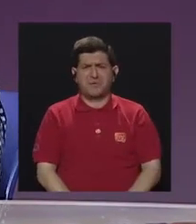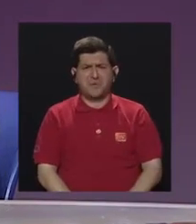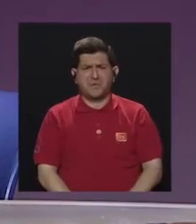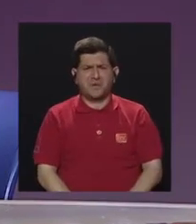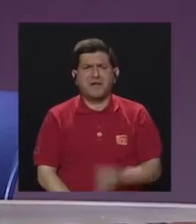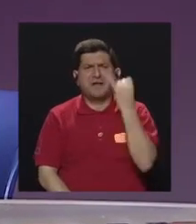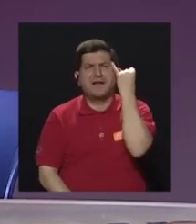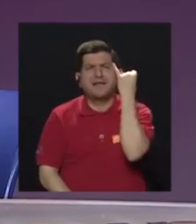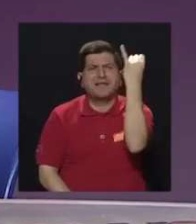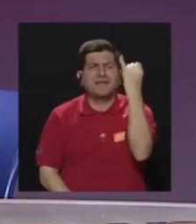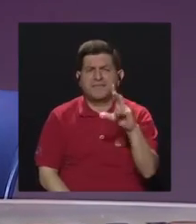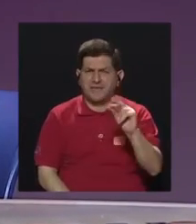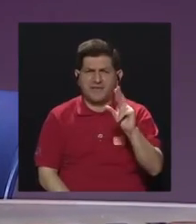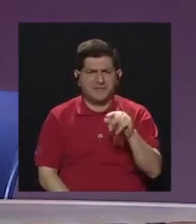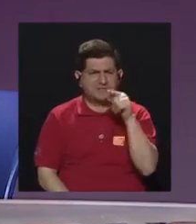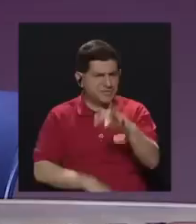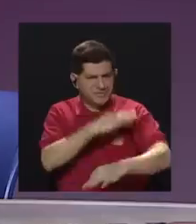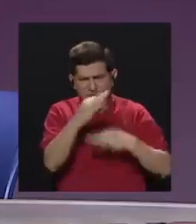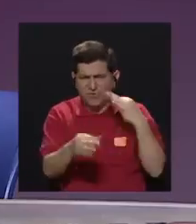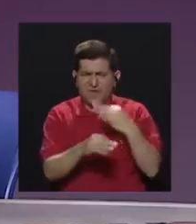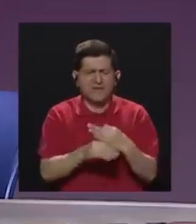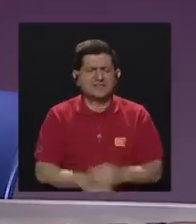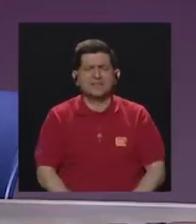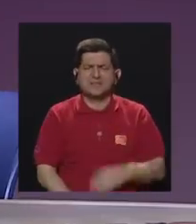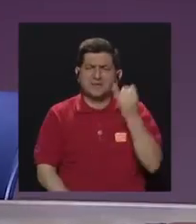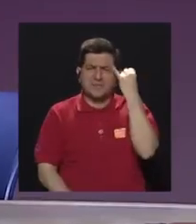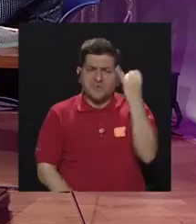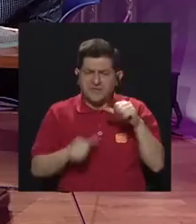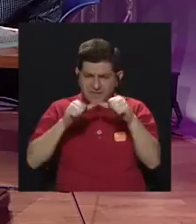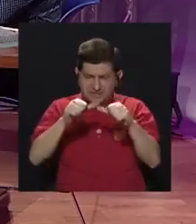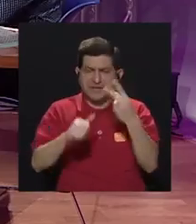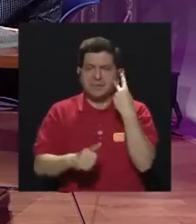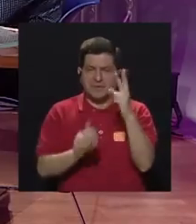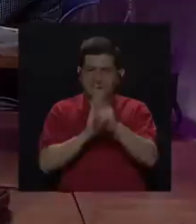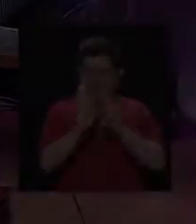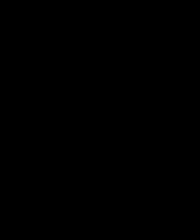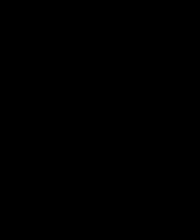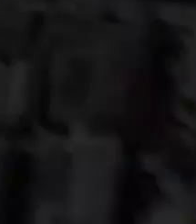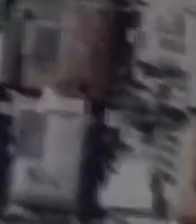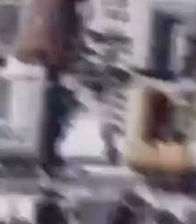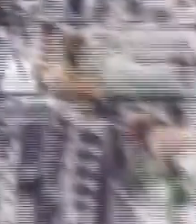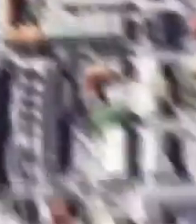claves de cómo no incurrir en ese tipo de discursos vamos al vídeo